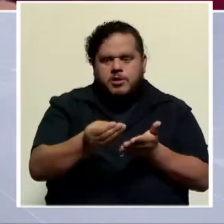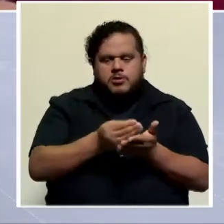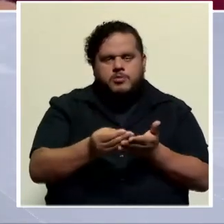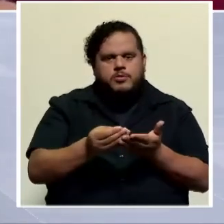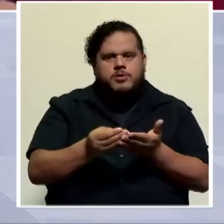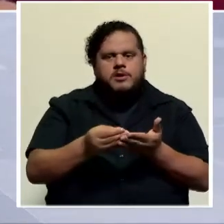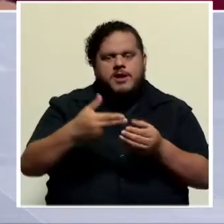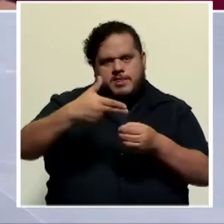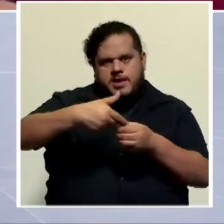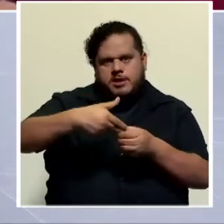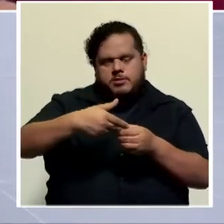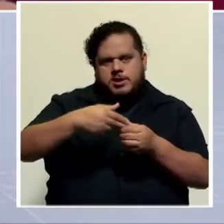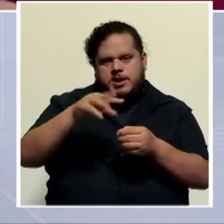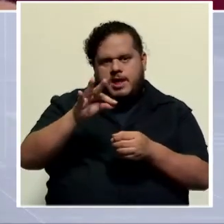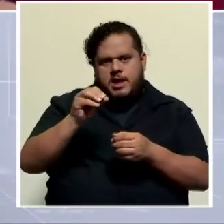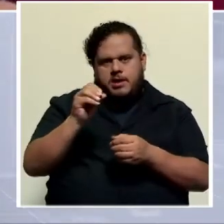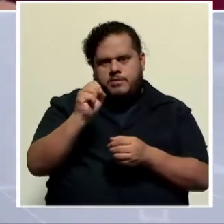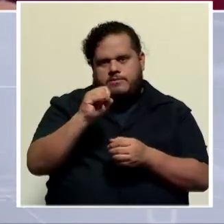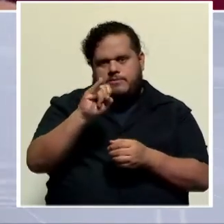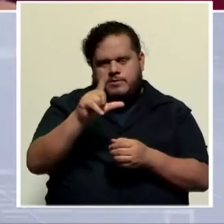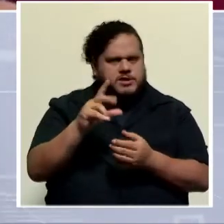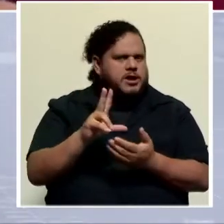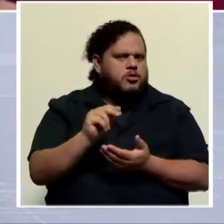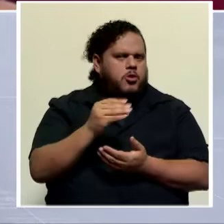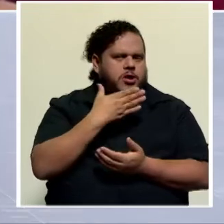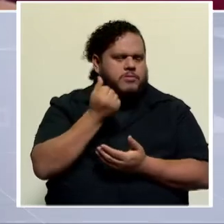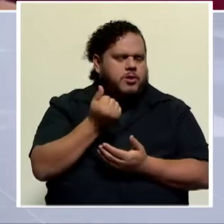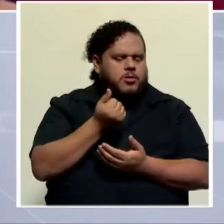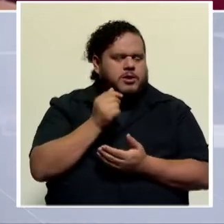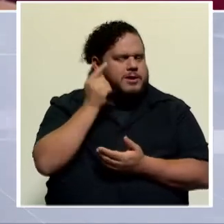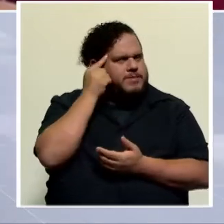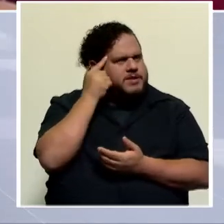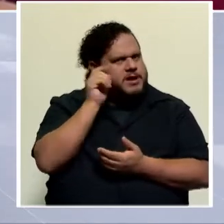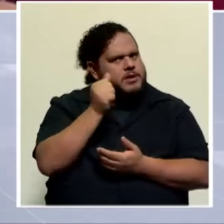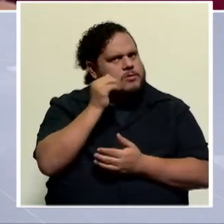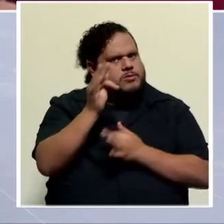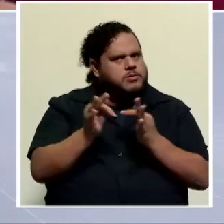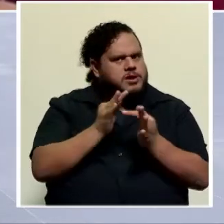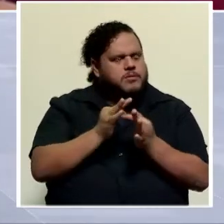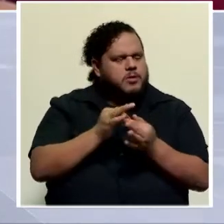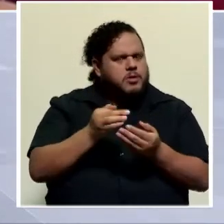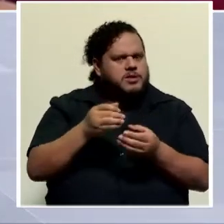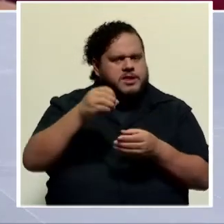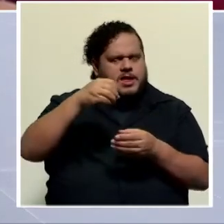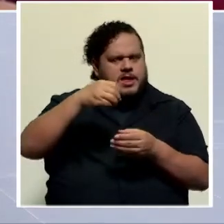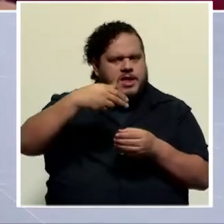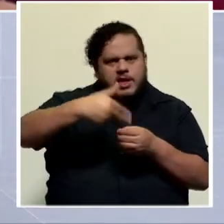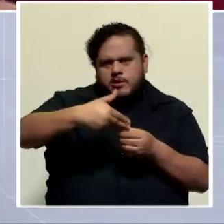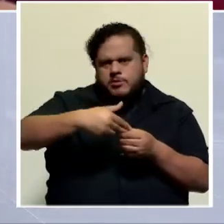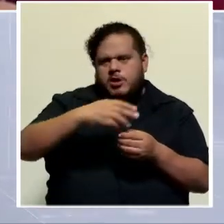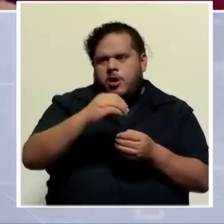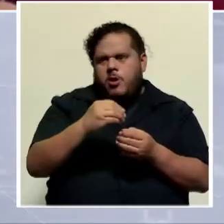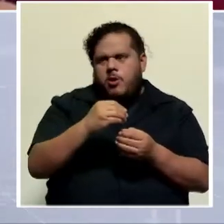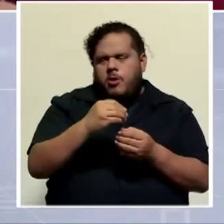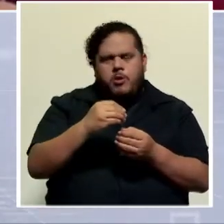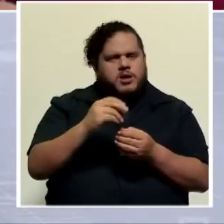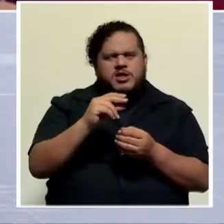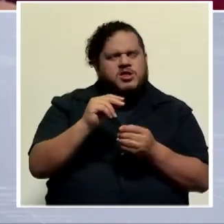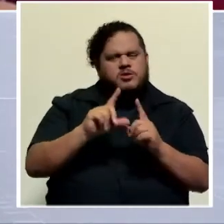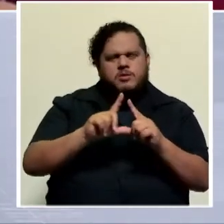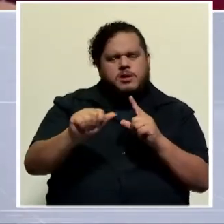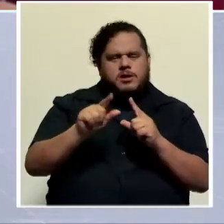combustibles fósiles. ¿No es mejor pensar en otros tipos de combustibles y no seguir dependiendo, digamos, o alargando